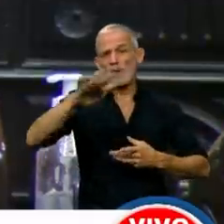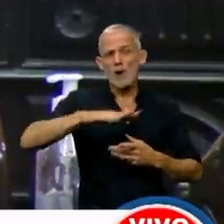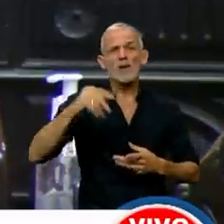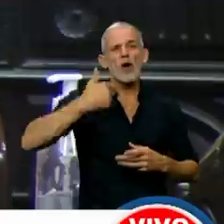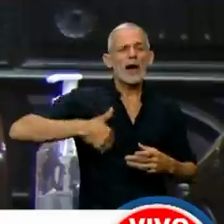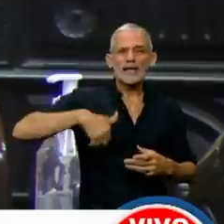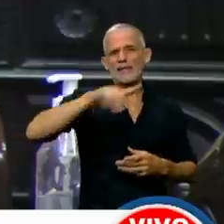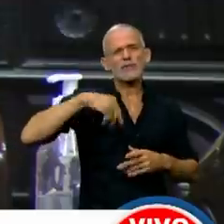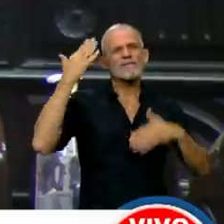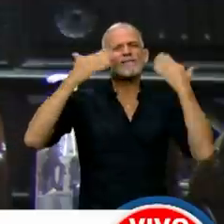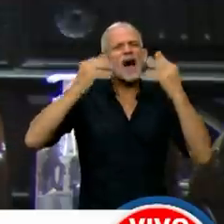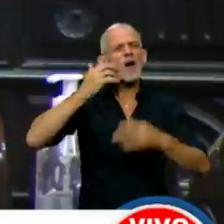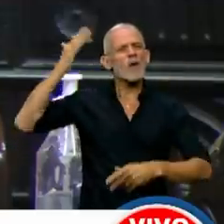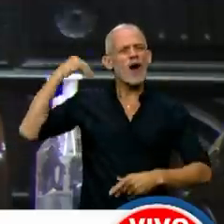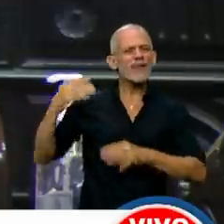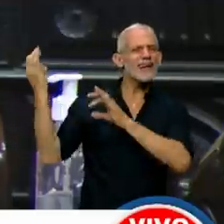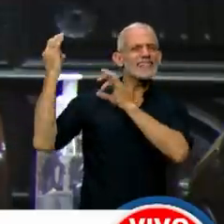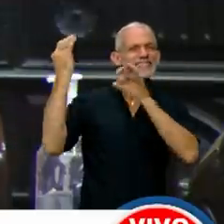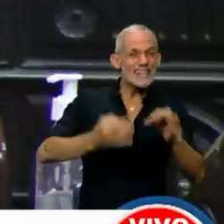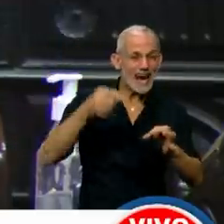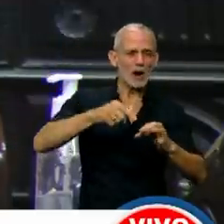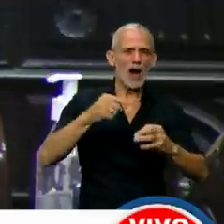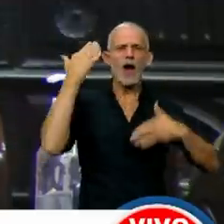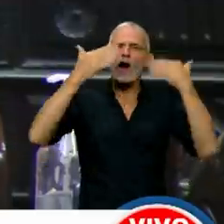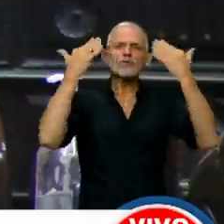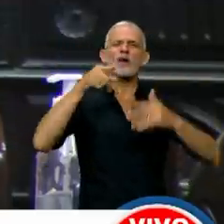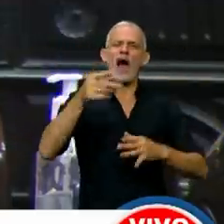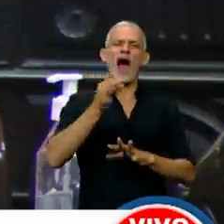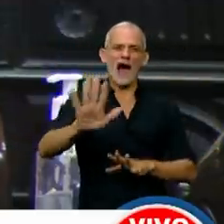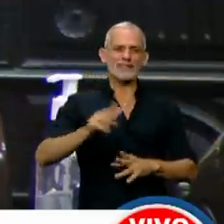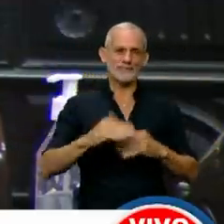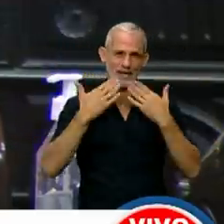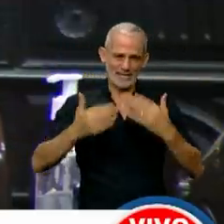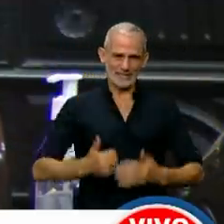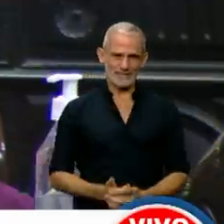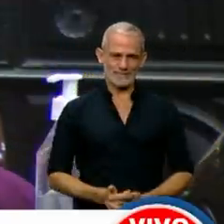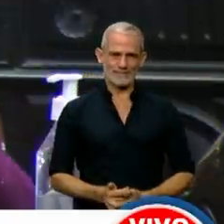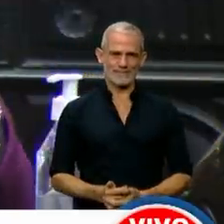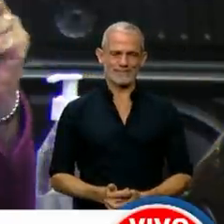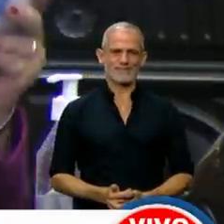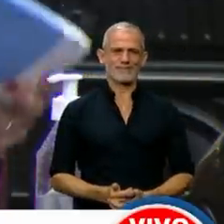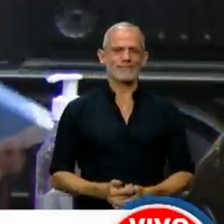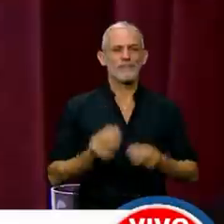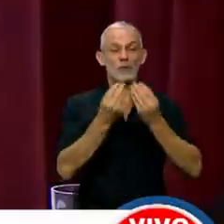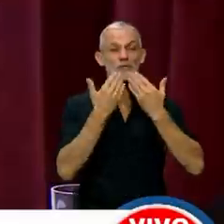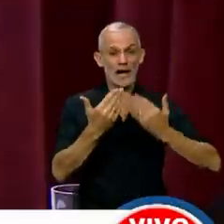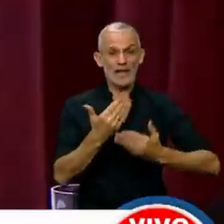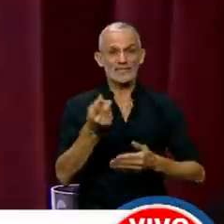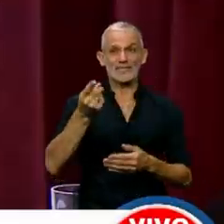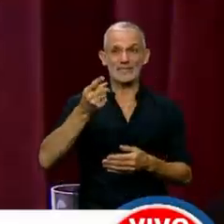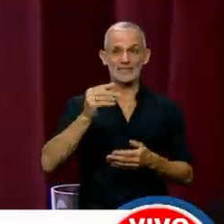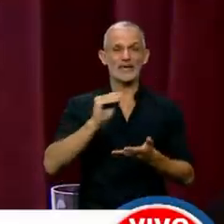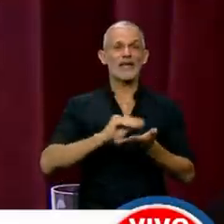la nación que soñaron nuestros abuelos cuando decidieron elegir la argentina muchas gracias presidente muchas gracias